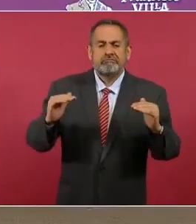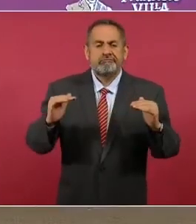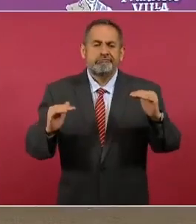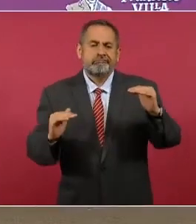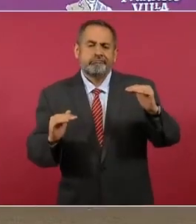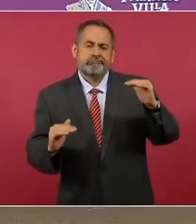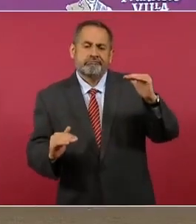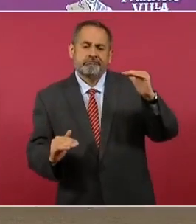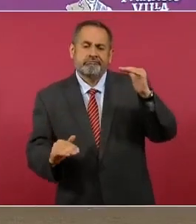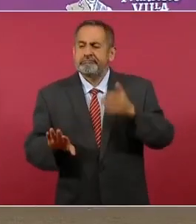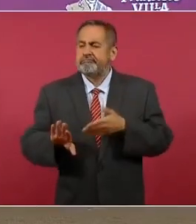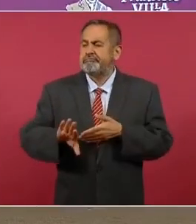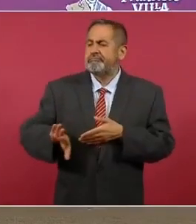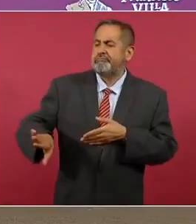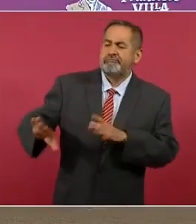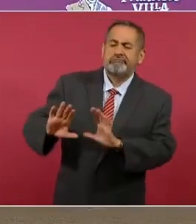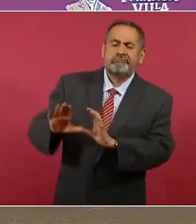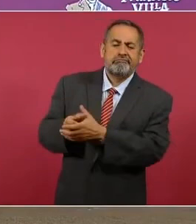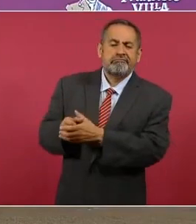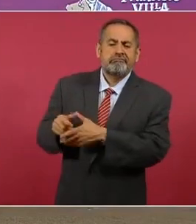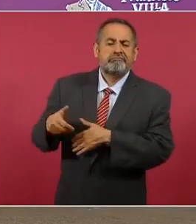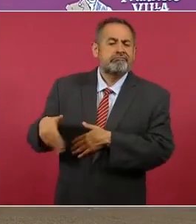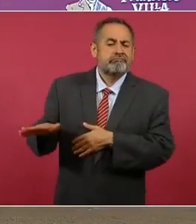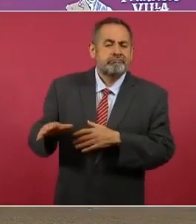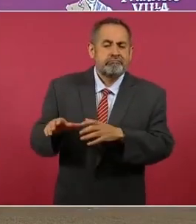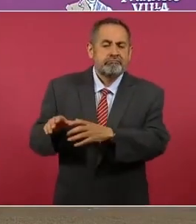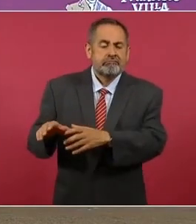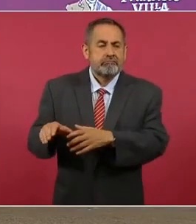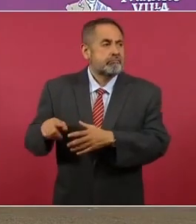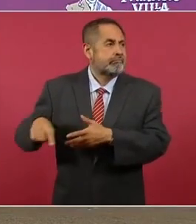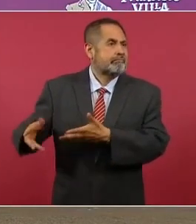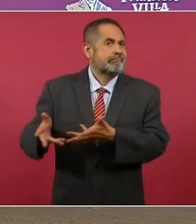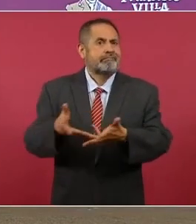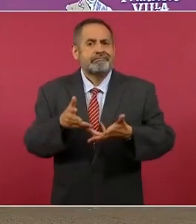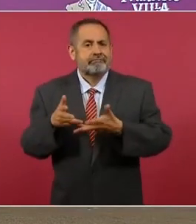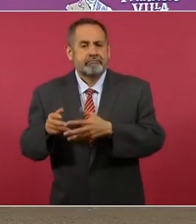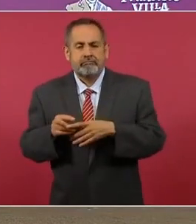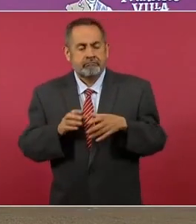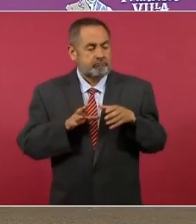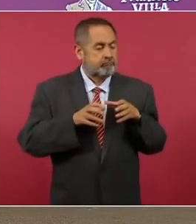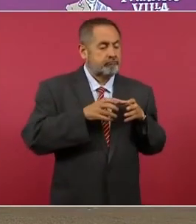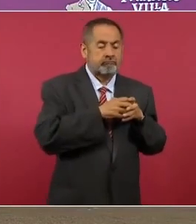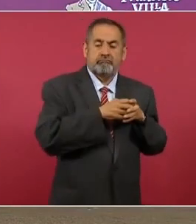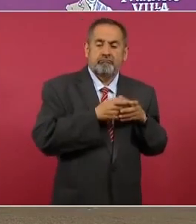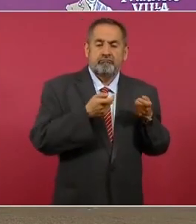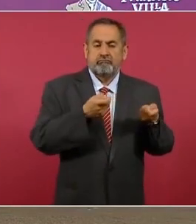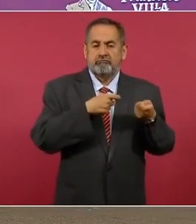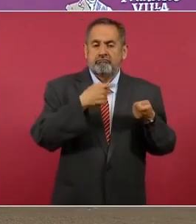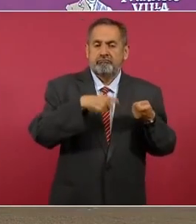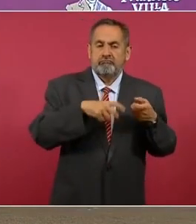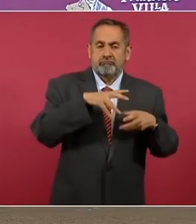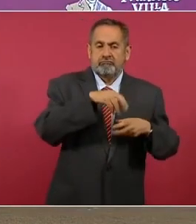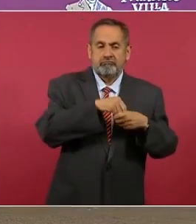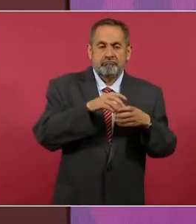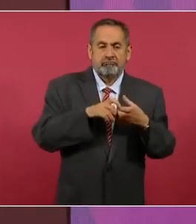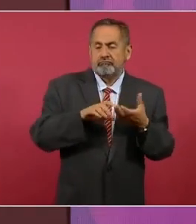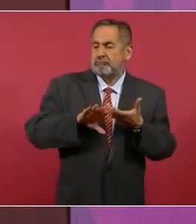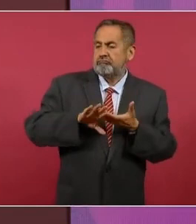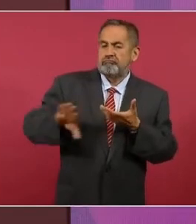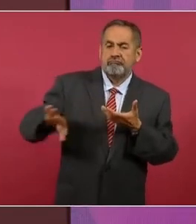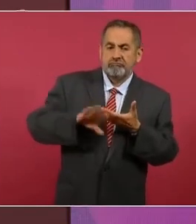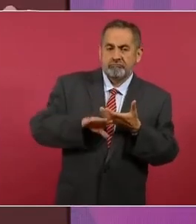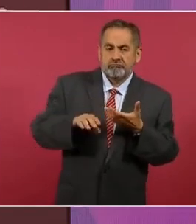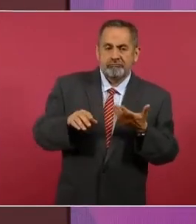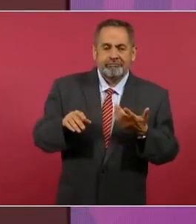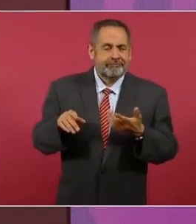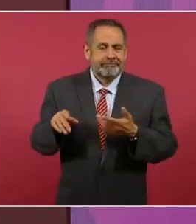social era de exclusión, era de concentrar la riqueza y los privilegios en unos cuantos y olvidarse que existían